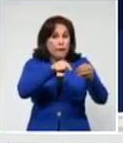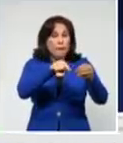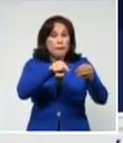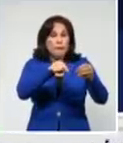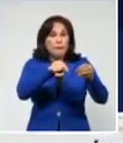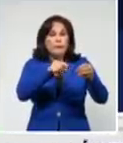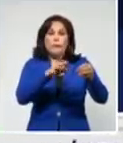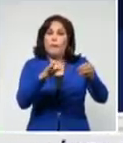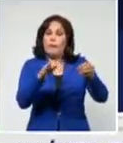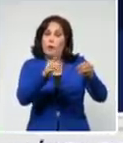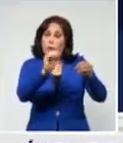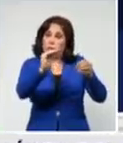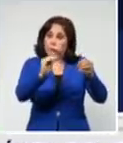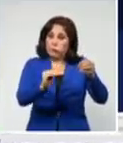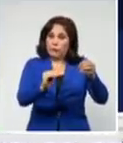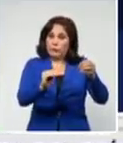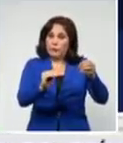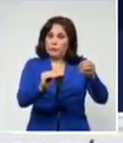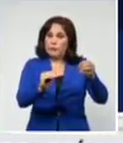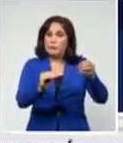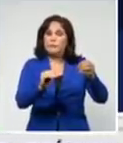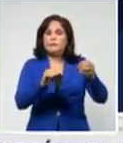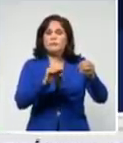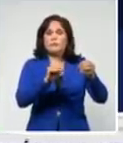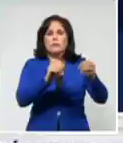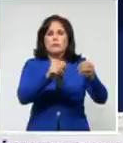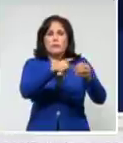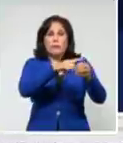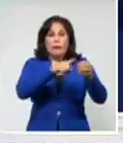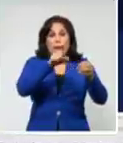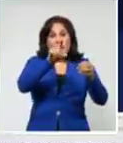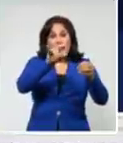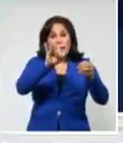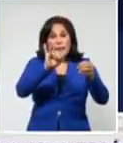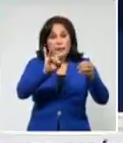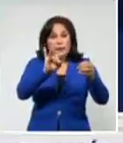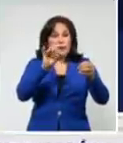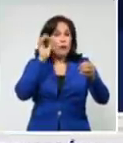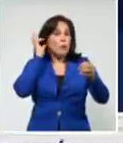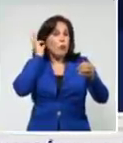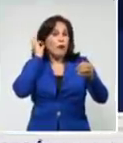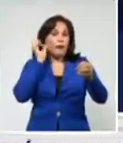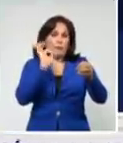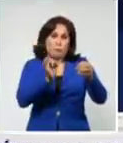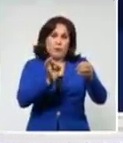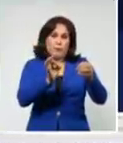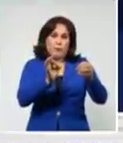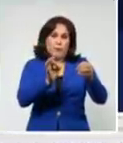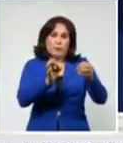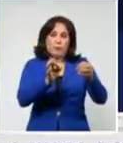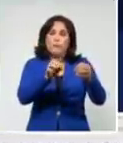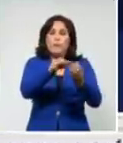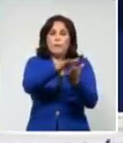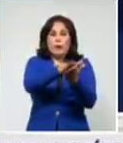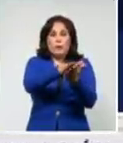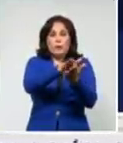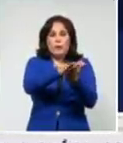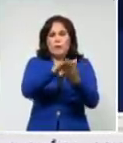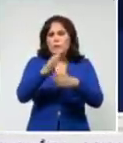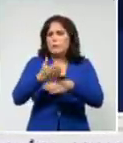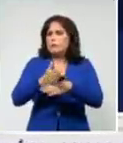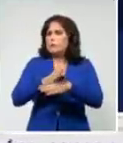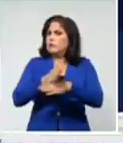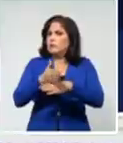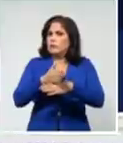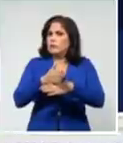el 50,2%, 17 del sexo femenino y en el acumulado representan